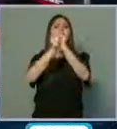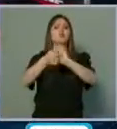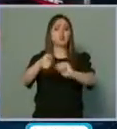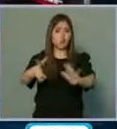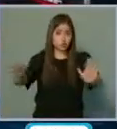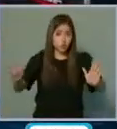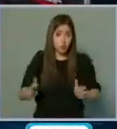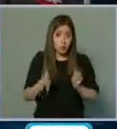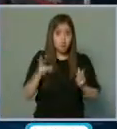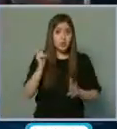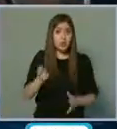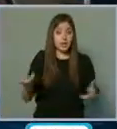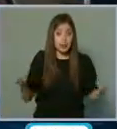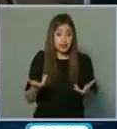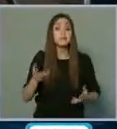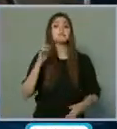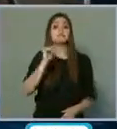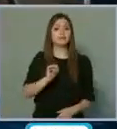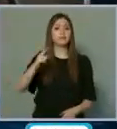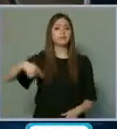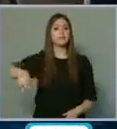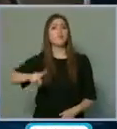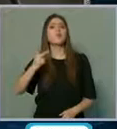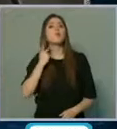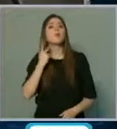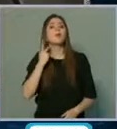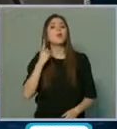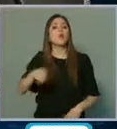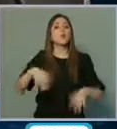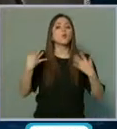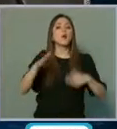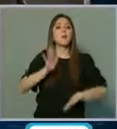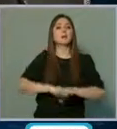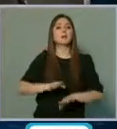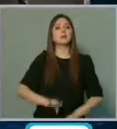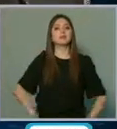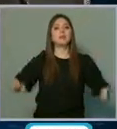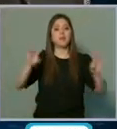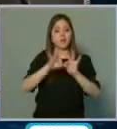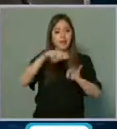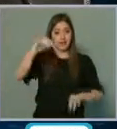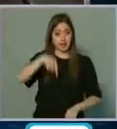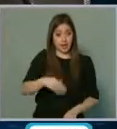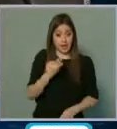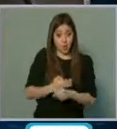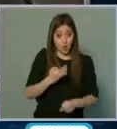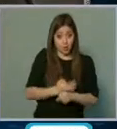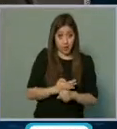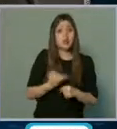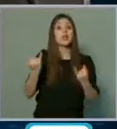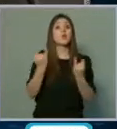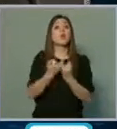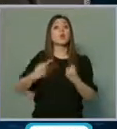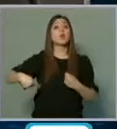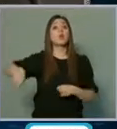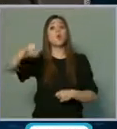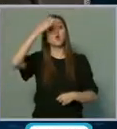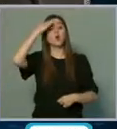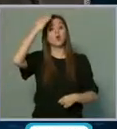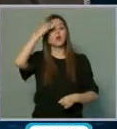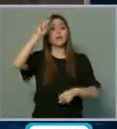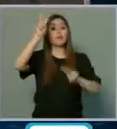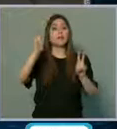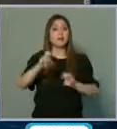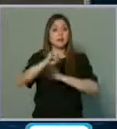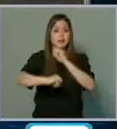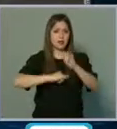próximamente? Próximamente. De hecho, es uno de los políticos demócratas más populares en Estados Unidos en este momento y más populares a nivel internacional. ¿Por qué razón, José